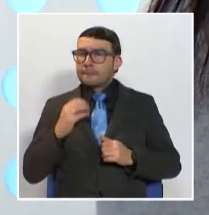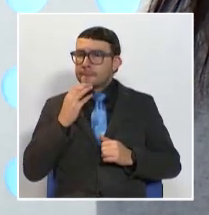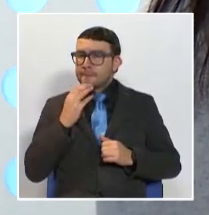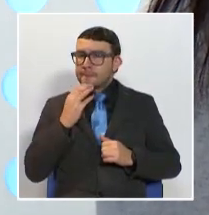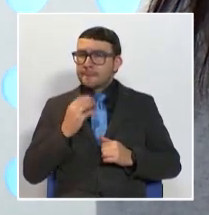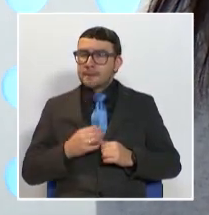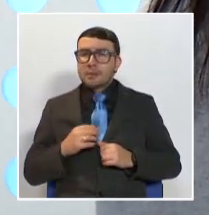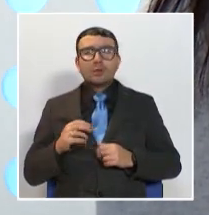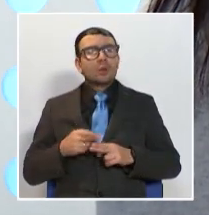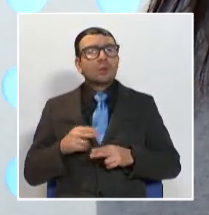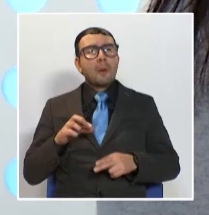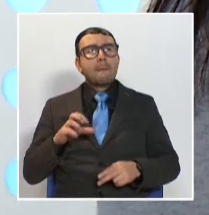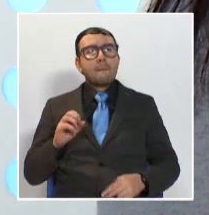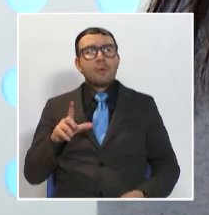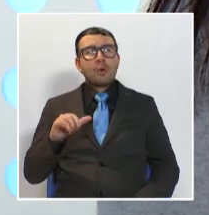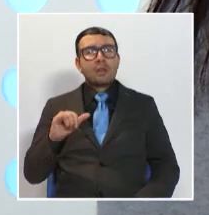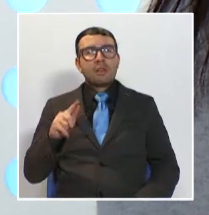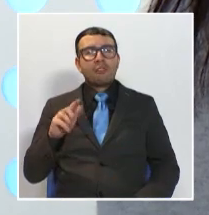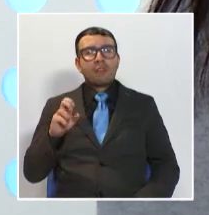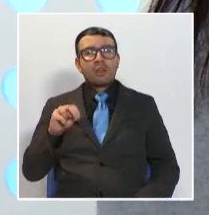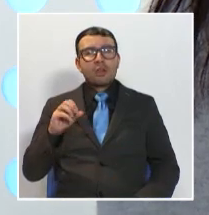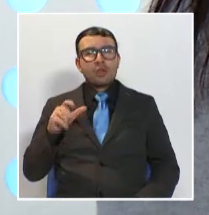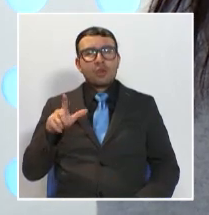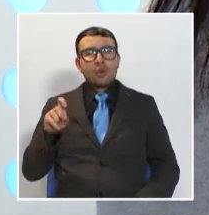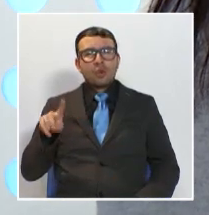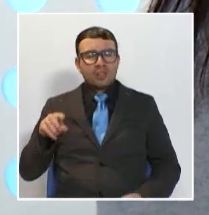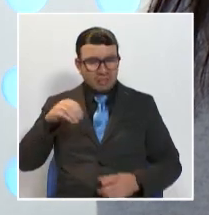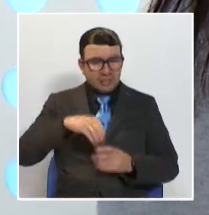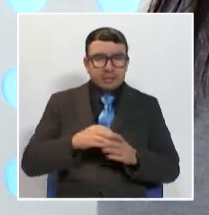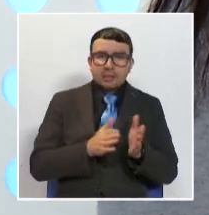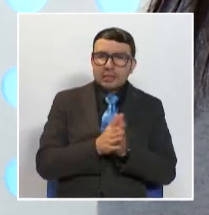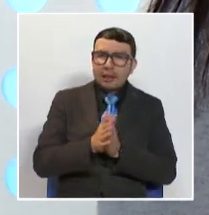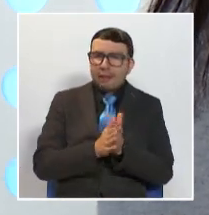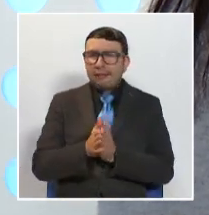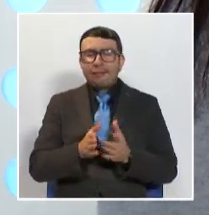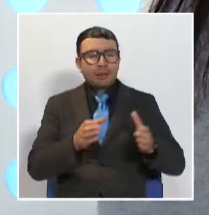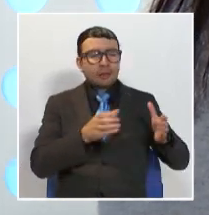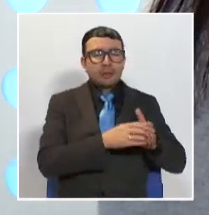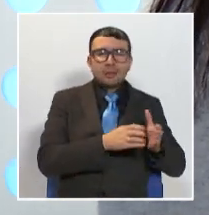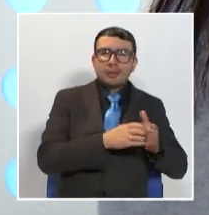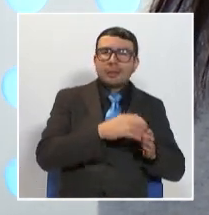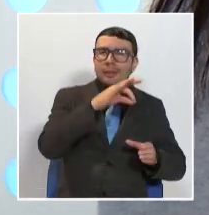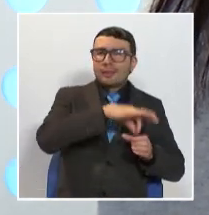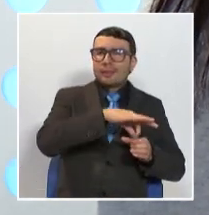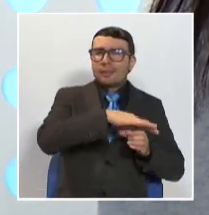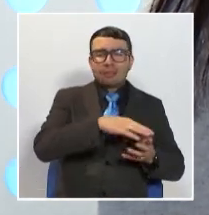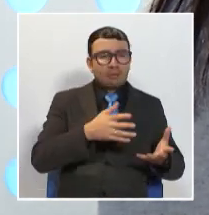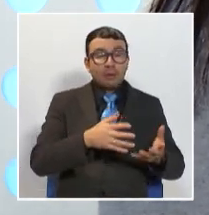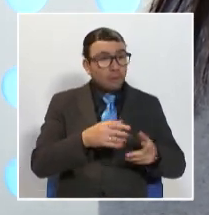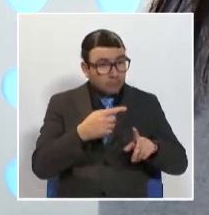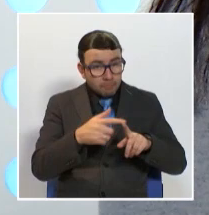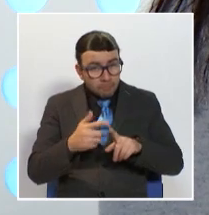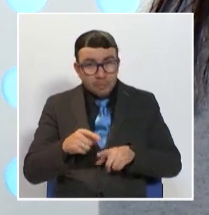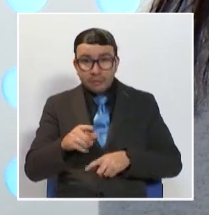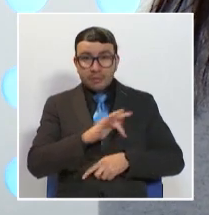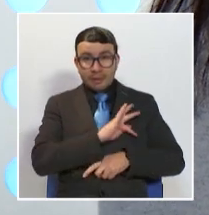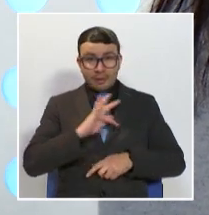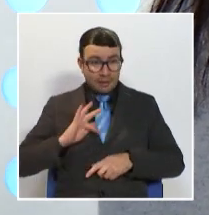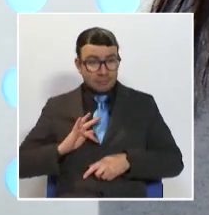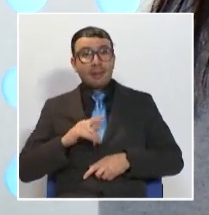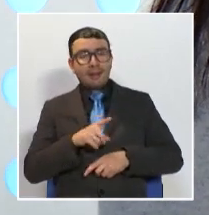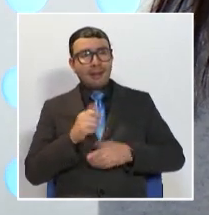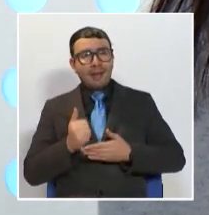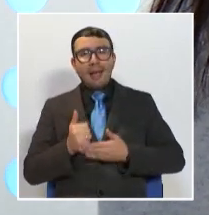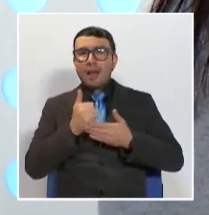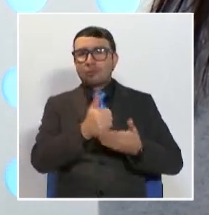los polifenoles presentes en el cacao, en el té, también lo han descrito como vitiligo, y son terapias complementarias. Como le digo